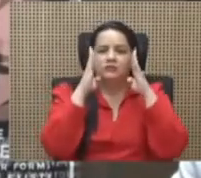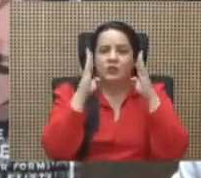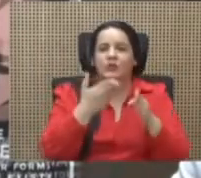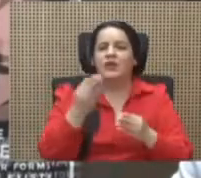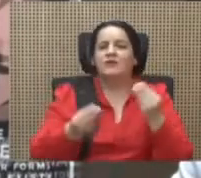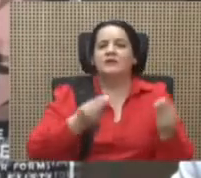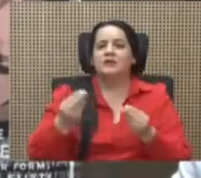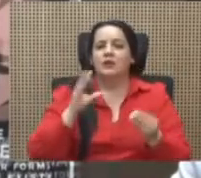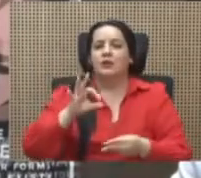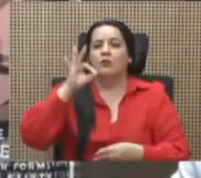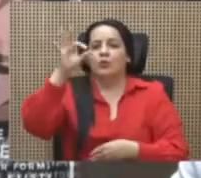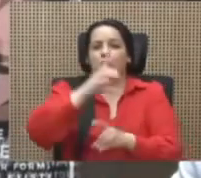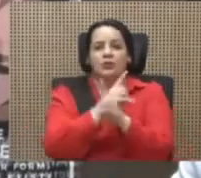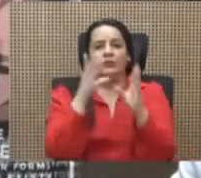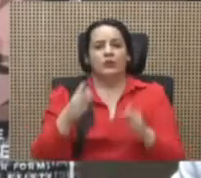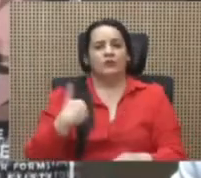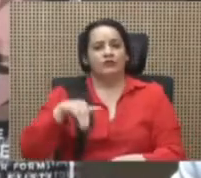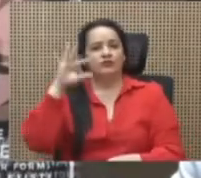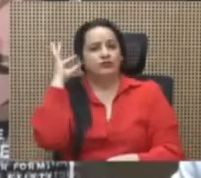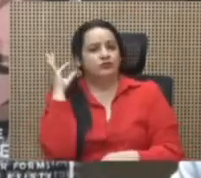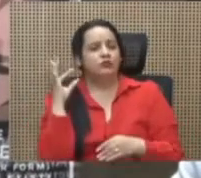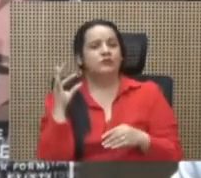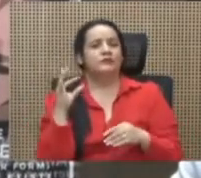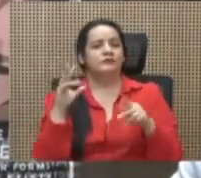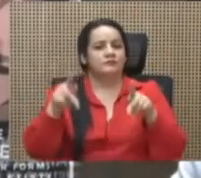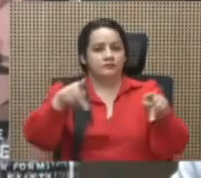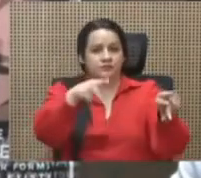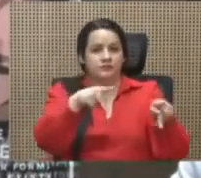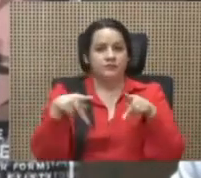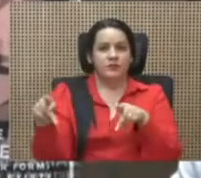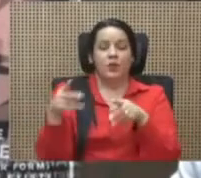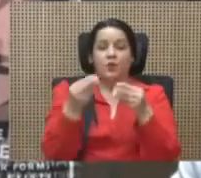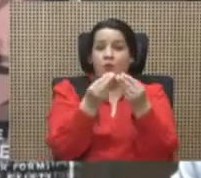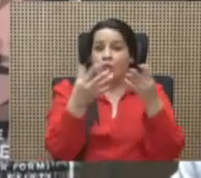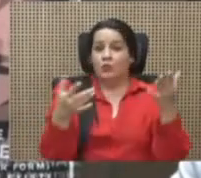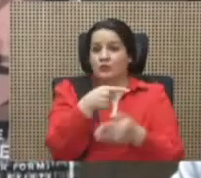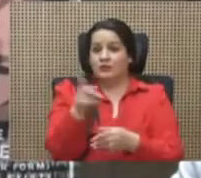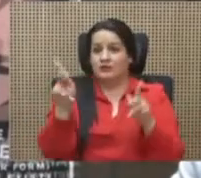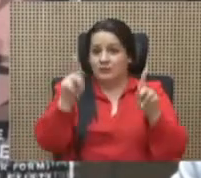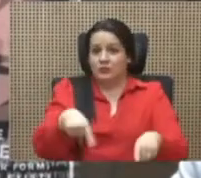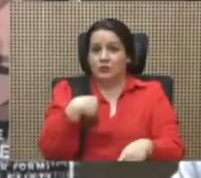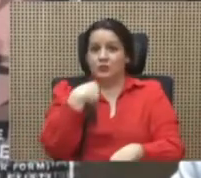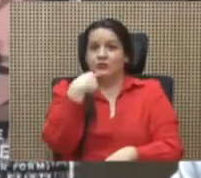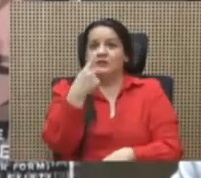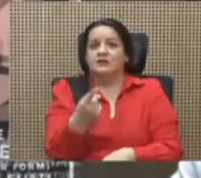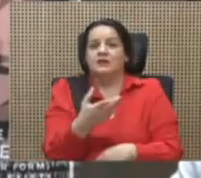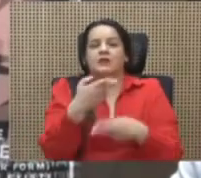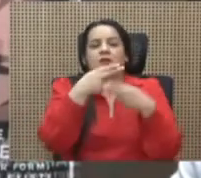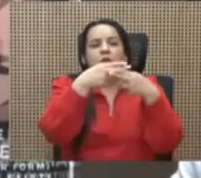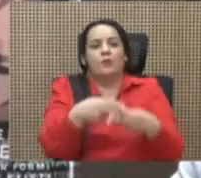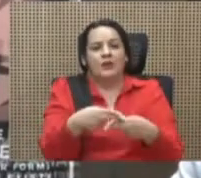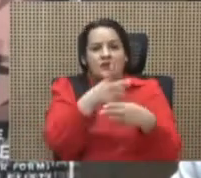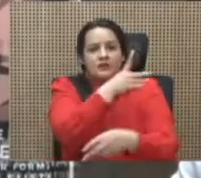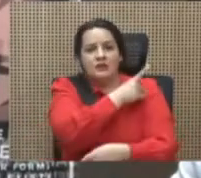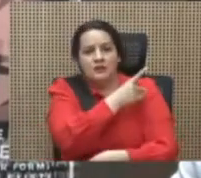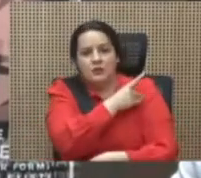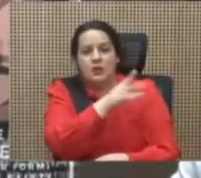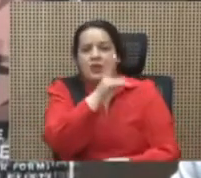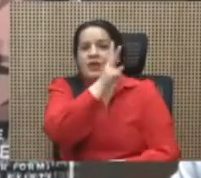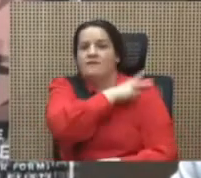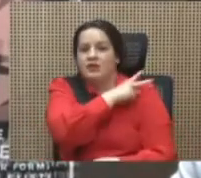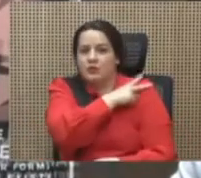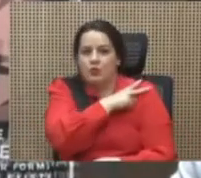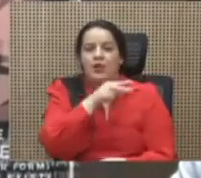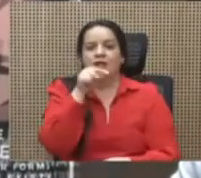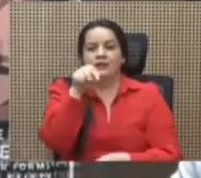el próximo defensor o defensora de los habitantes muchas de estas personas que mencionaba están nombradas en direcciones en jefaturas de